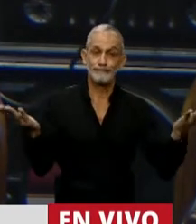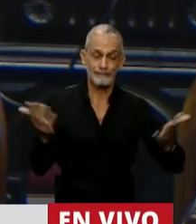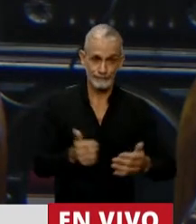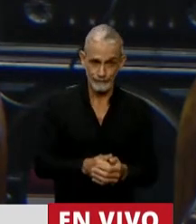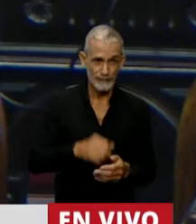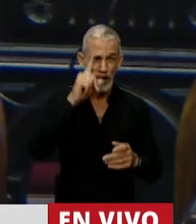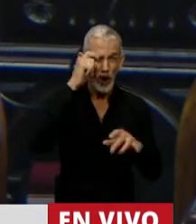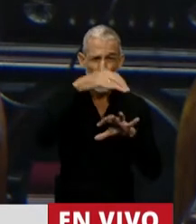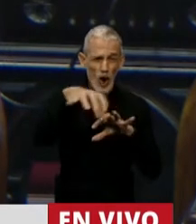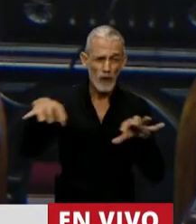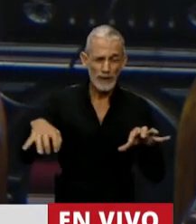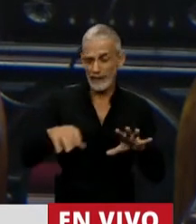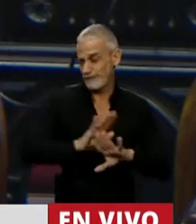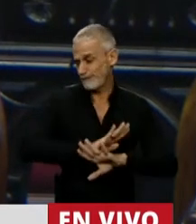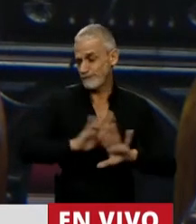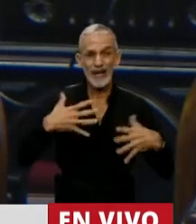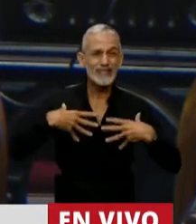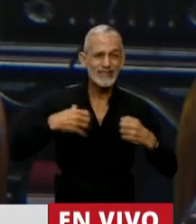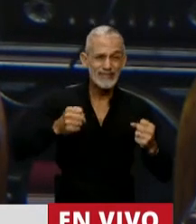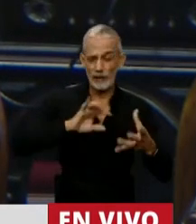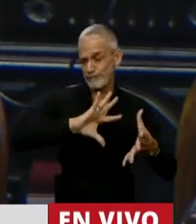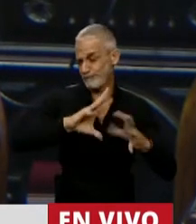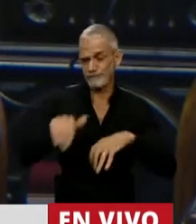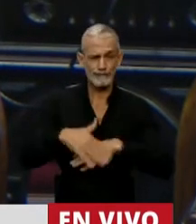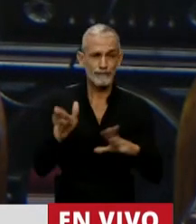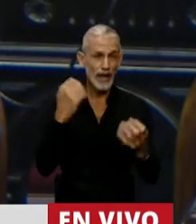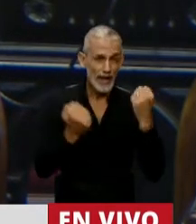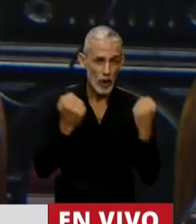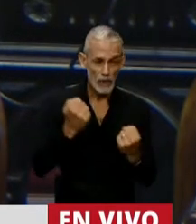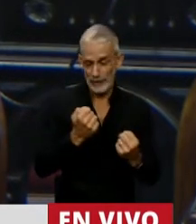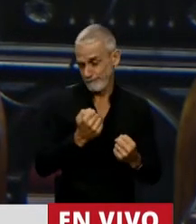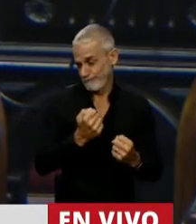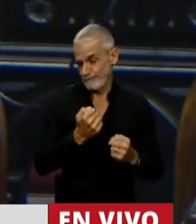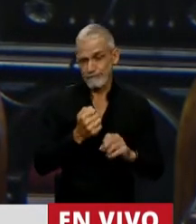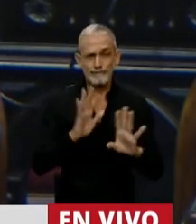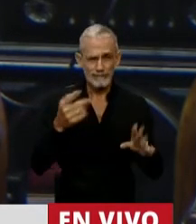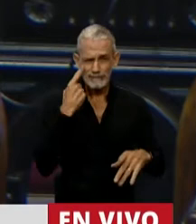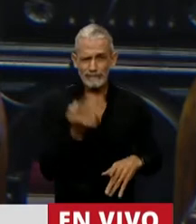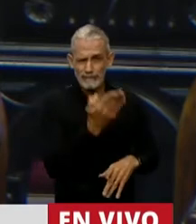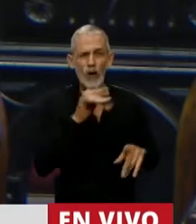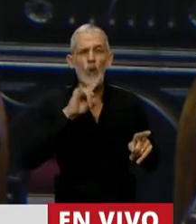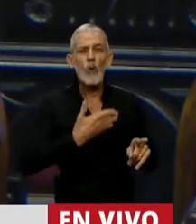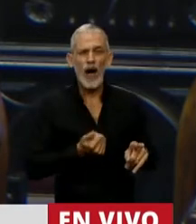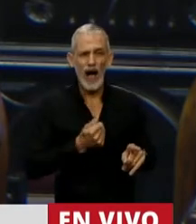situación sanitaria desastrosa, situación económica, ahí están los índices de la UCA,